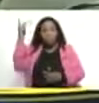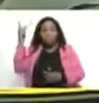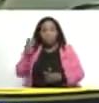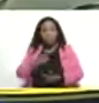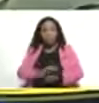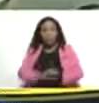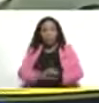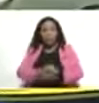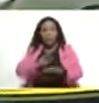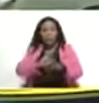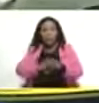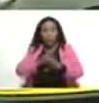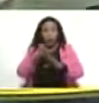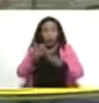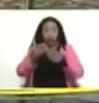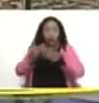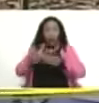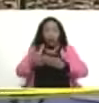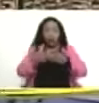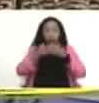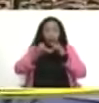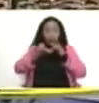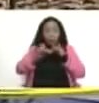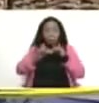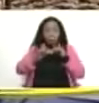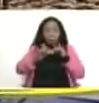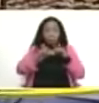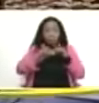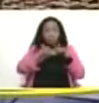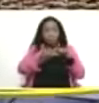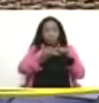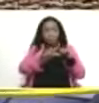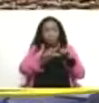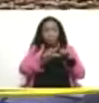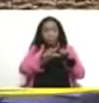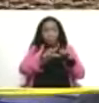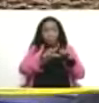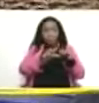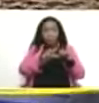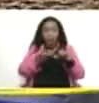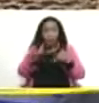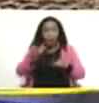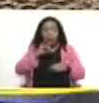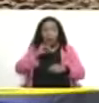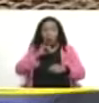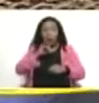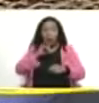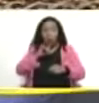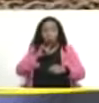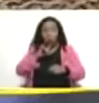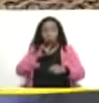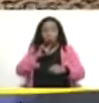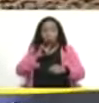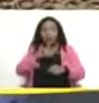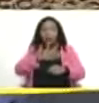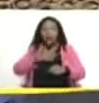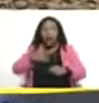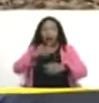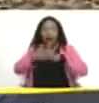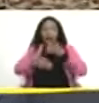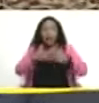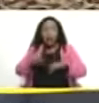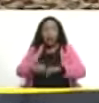porque la estudian permanentemente, saben que es una noticia para perturbar la felicidad, la